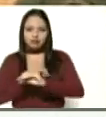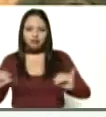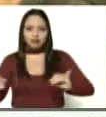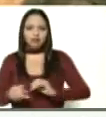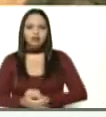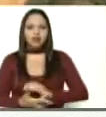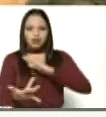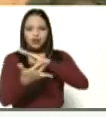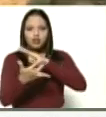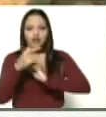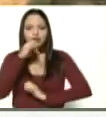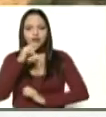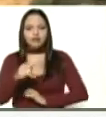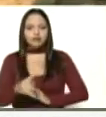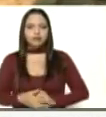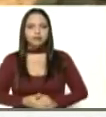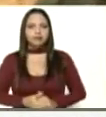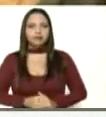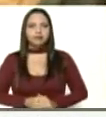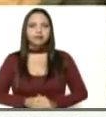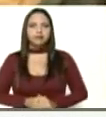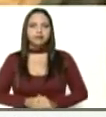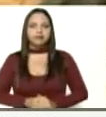el presente contacto informativo.